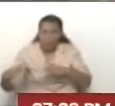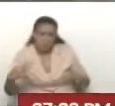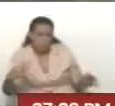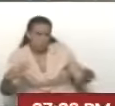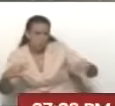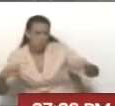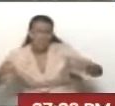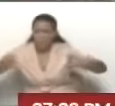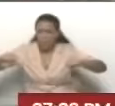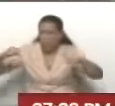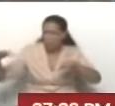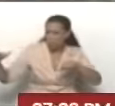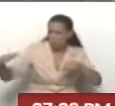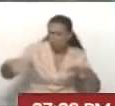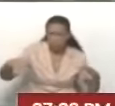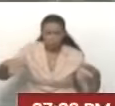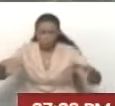catacumbas.